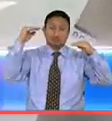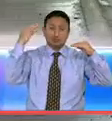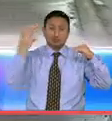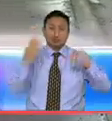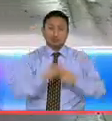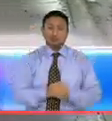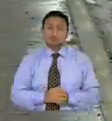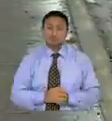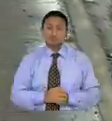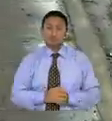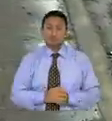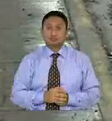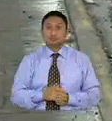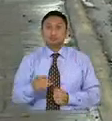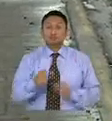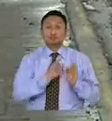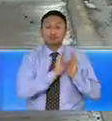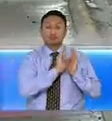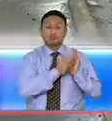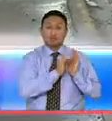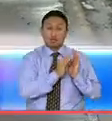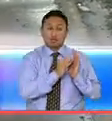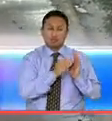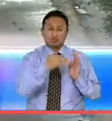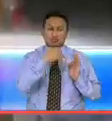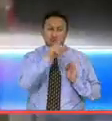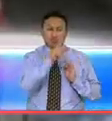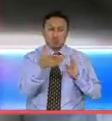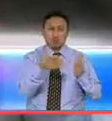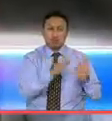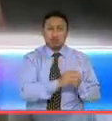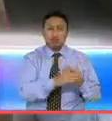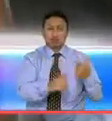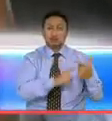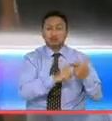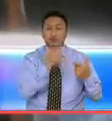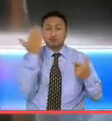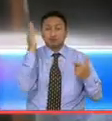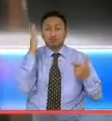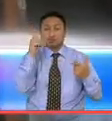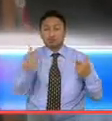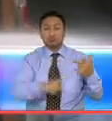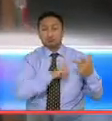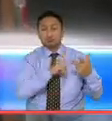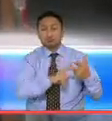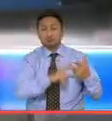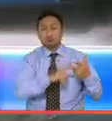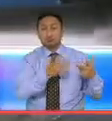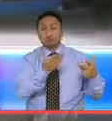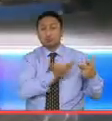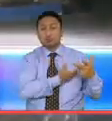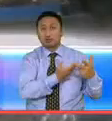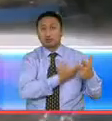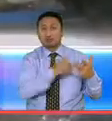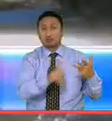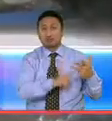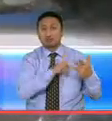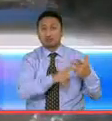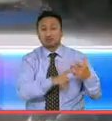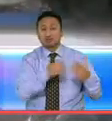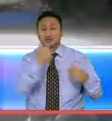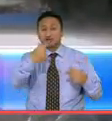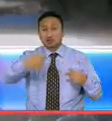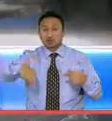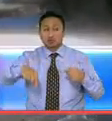68. El distrito Calderón encabeza las muertes violentas, seguido de Eugenio Espejo, más abajo Manuela Sáenz, y 2 casos, uno en Quitumbe